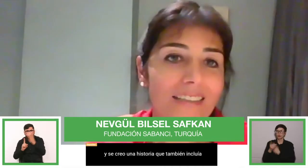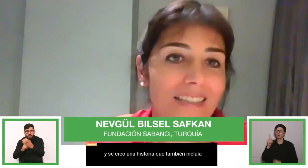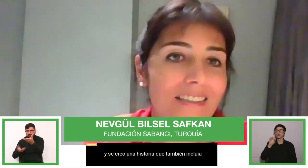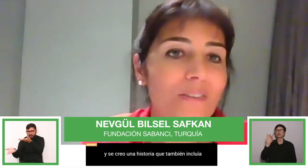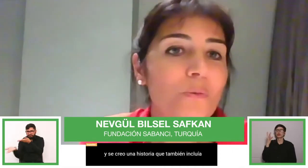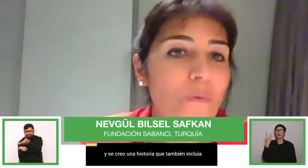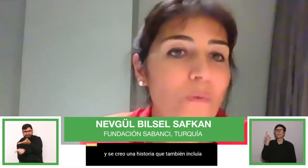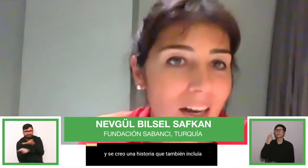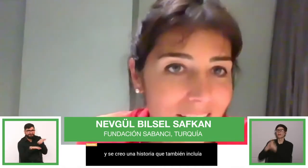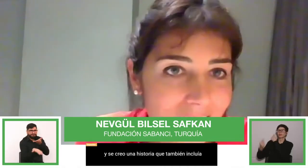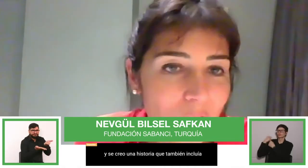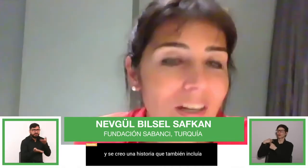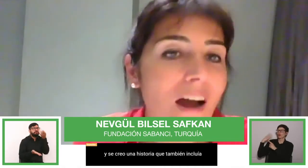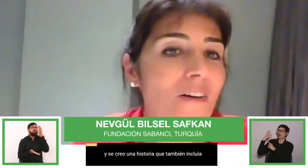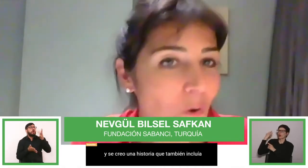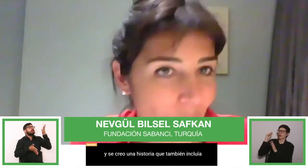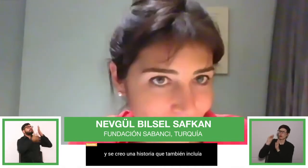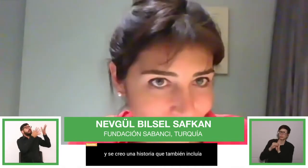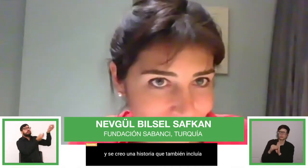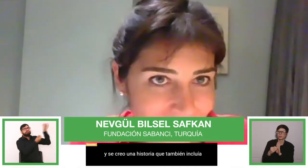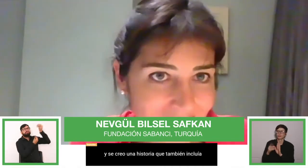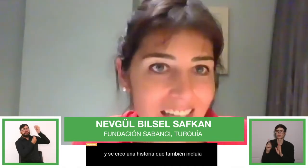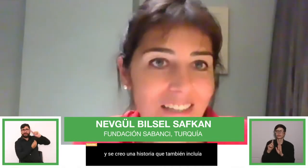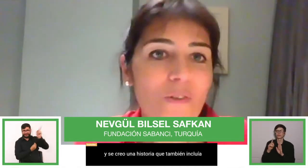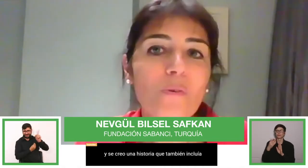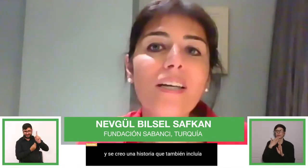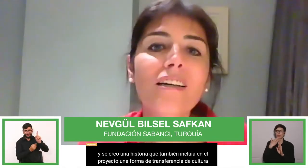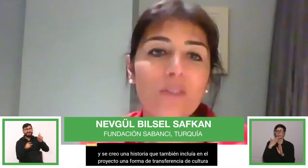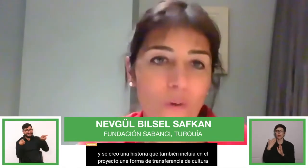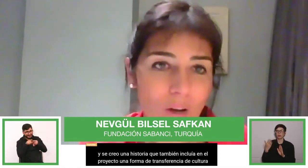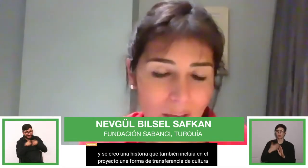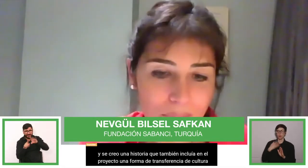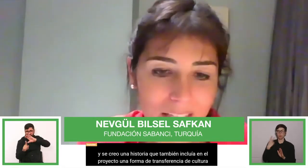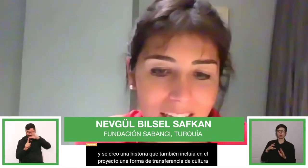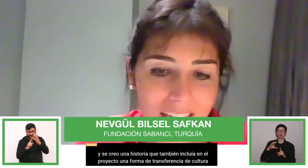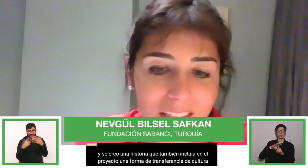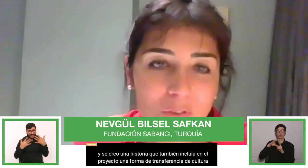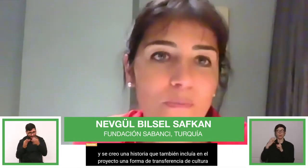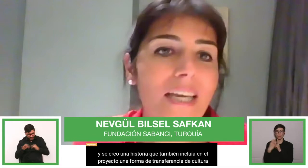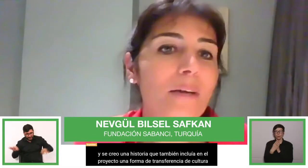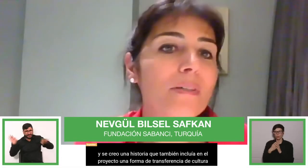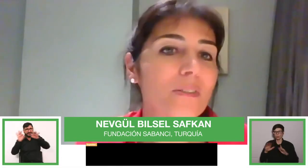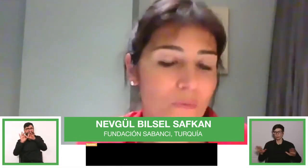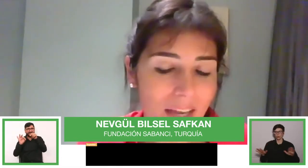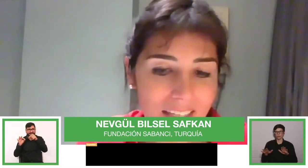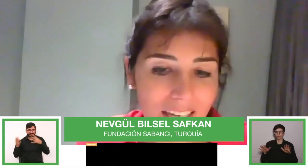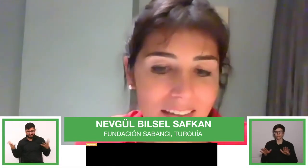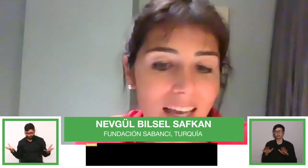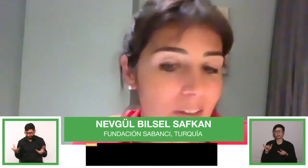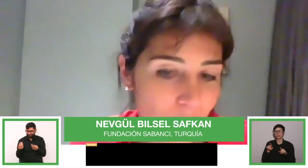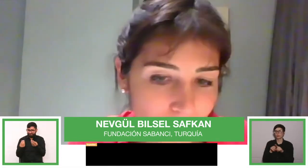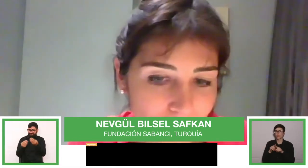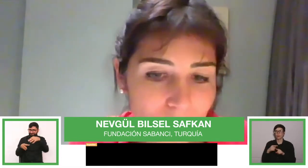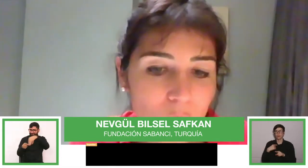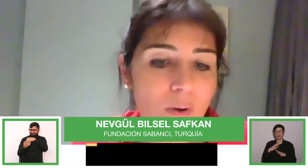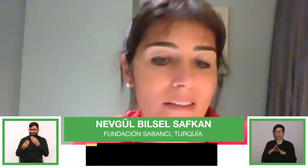historia, sino que también creando una de nuestra propia. Entonces, estamos tan contentos de ser capaces de